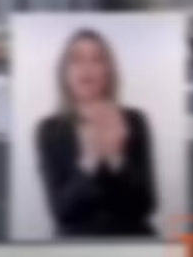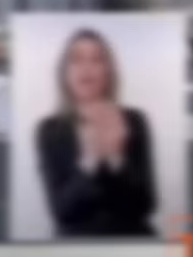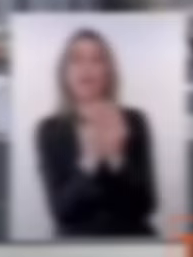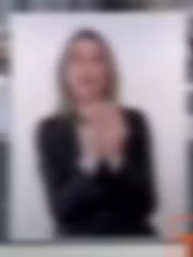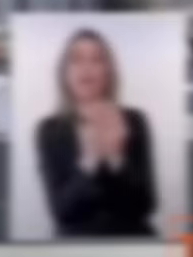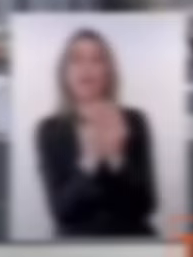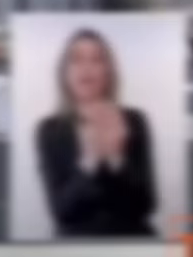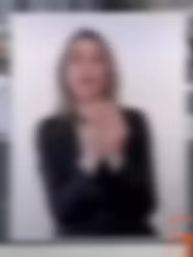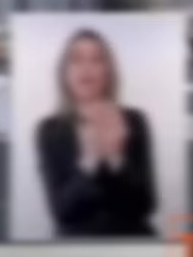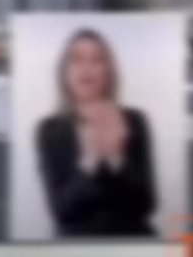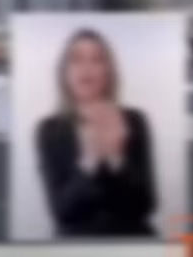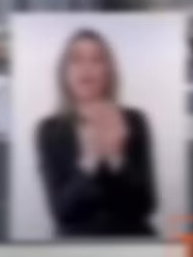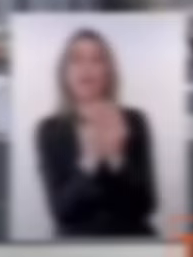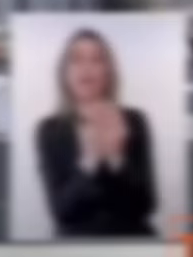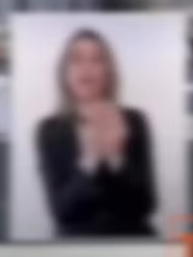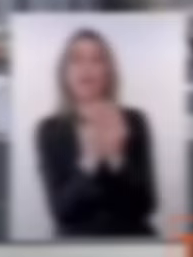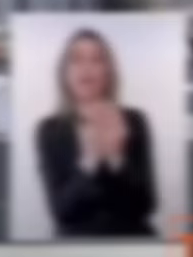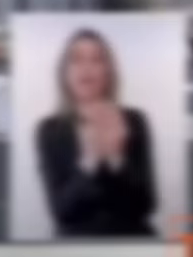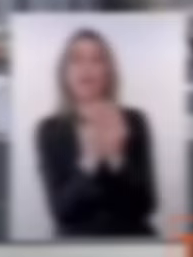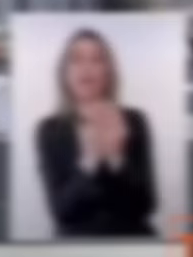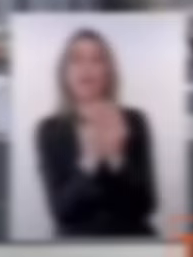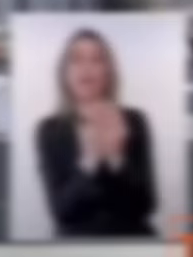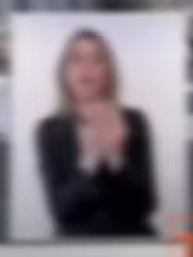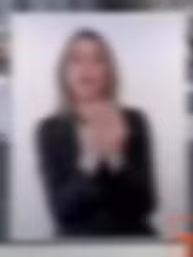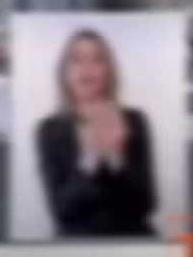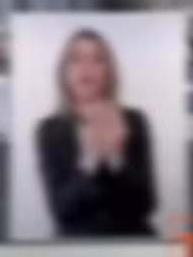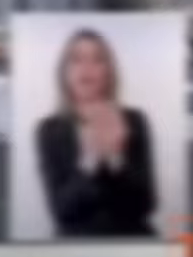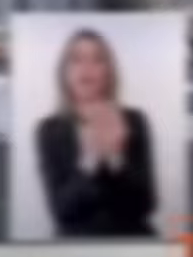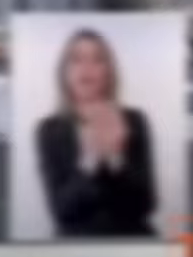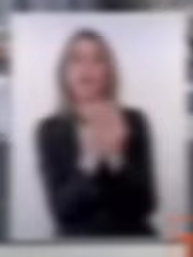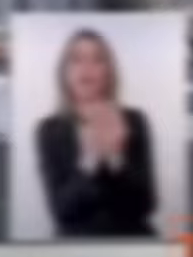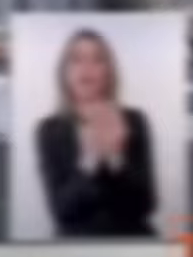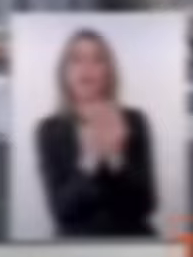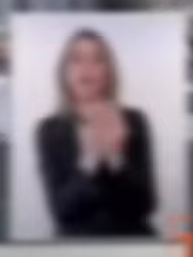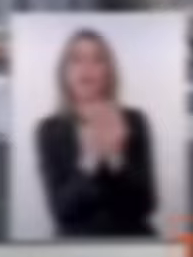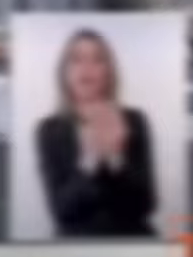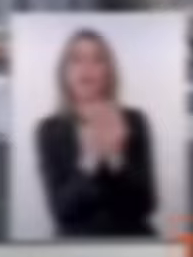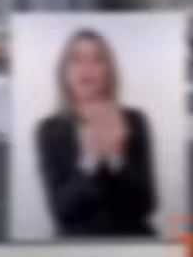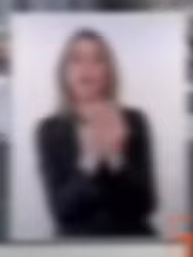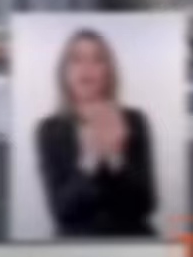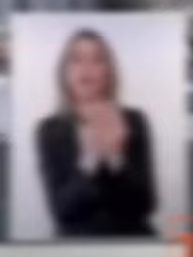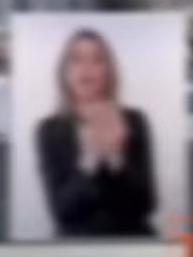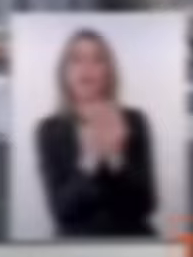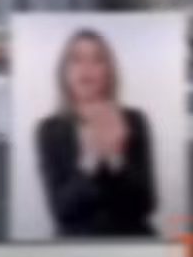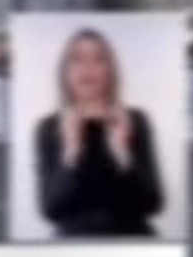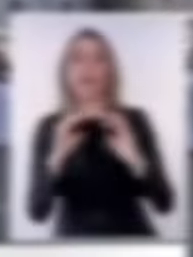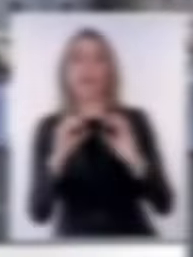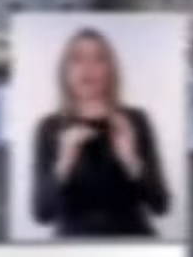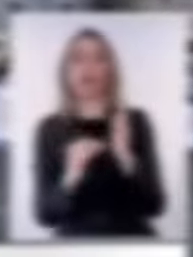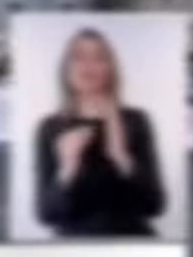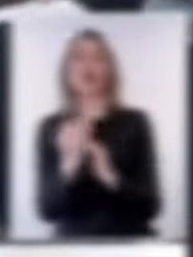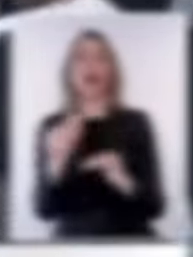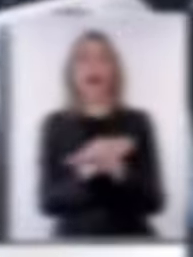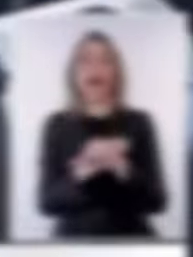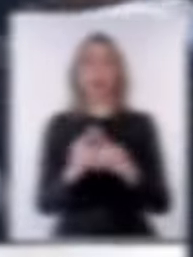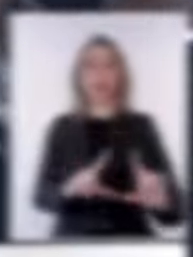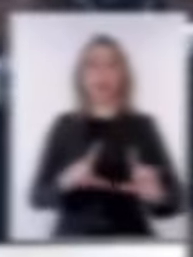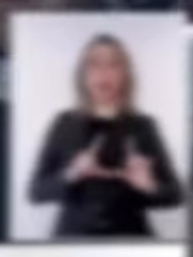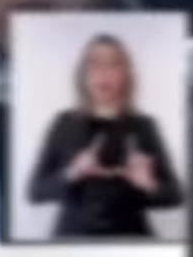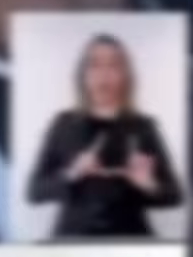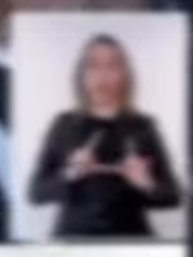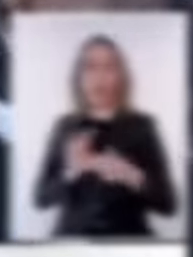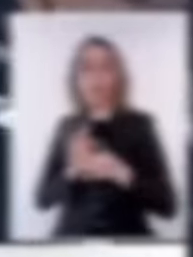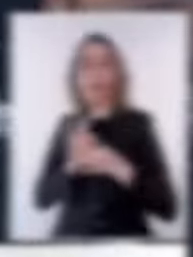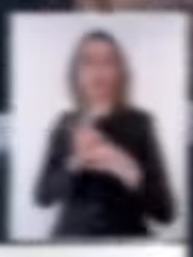si ustedes saben el significado, si era PD1 o PDI y qué significa, por favor, colóquenlo en los comentarios, que nos gustaría saber. Y en